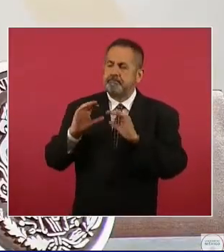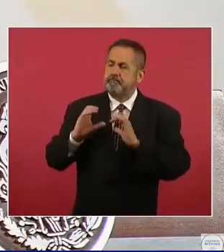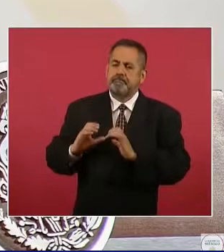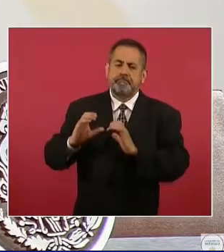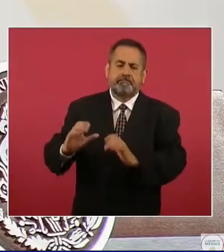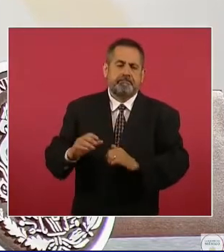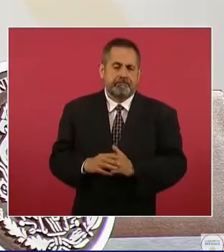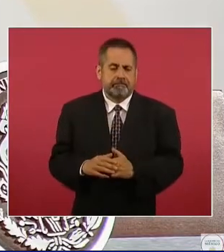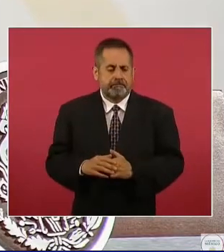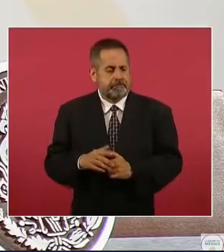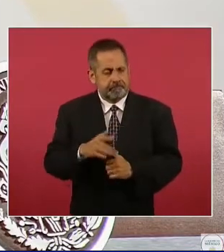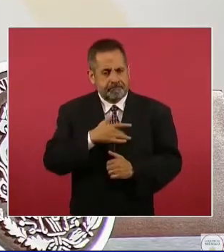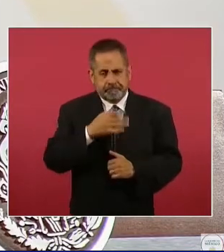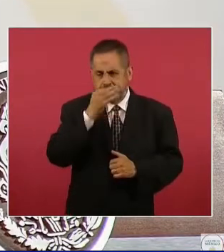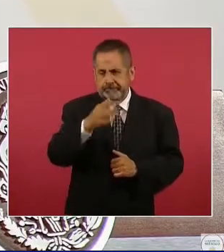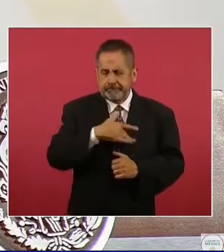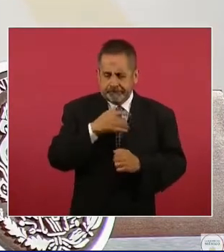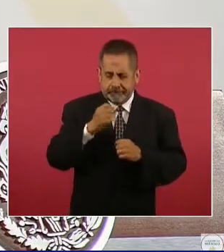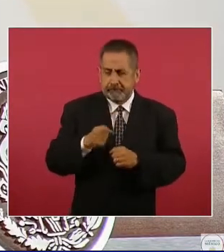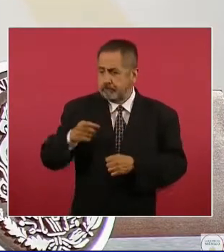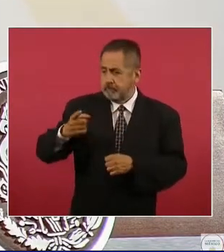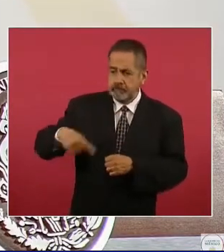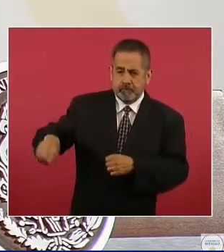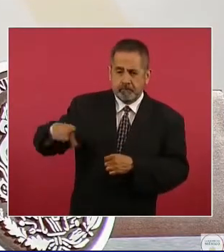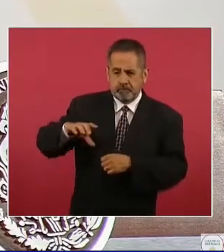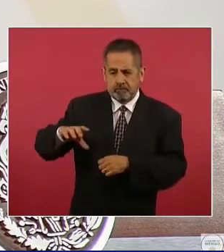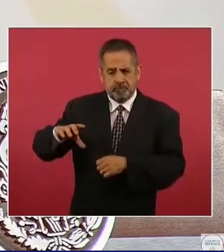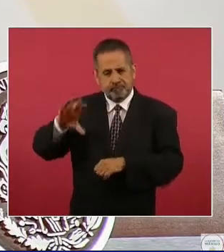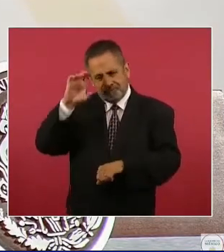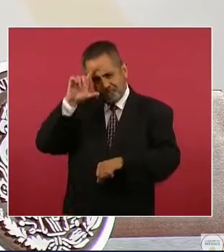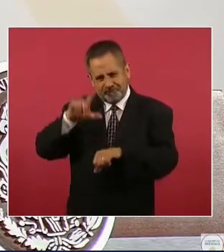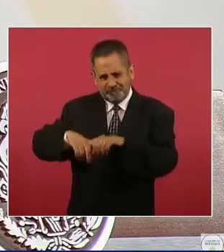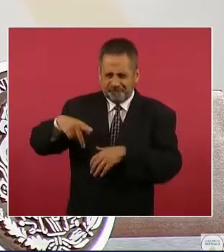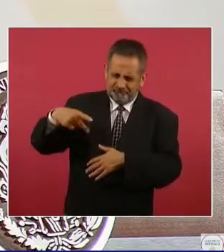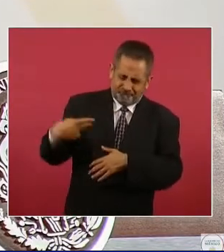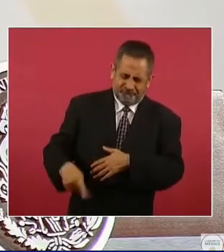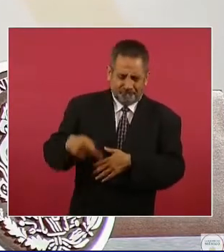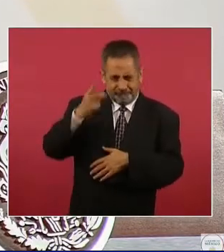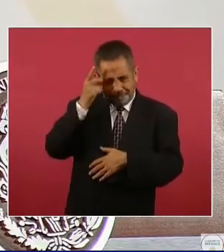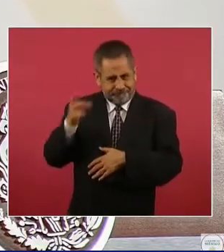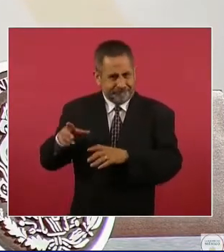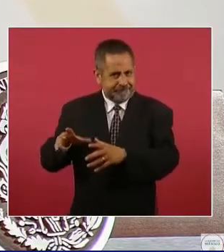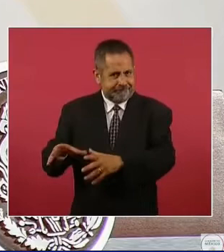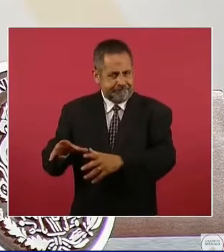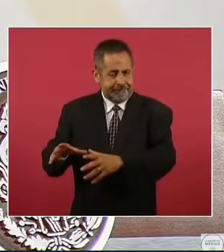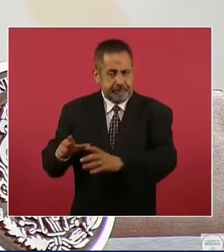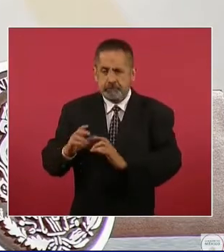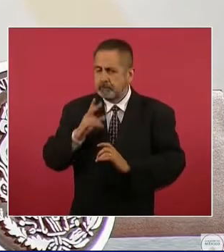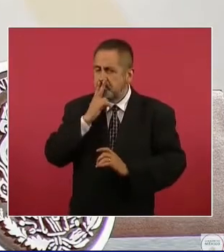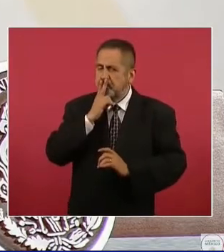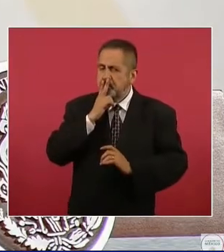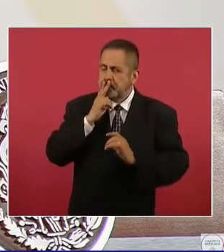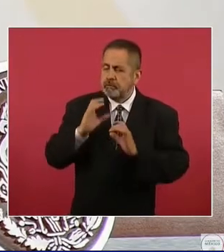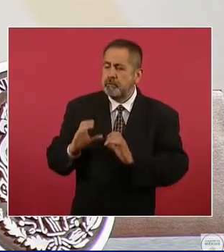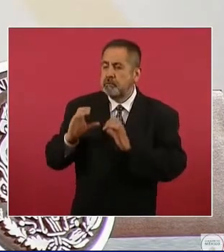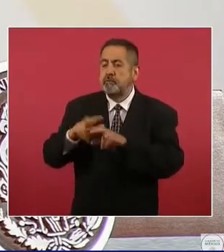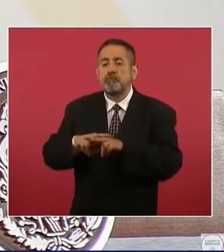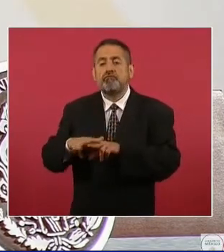de que el patrimonio cultural vinculado con esta ruta está siendo cuidado